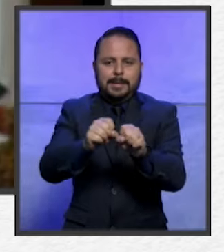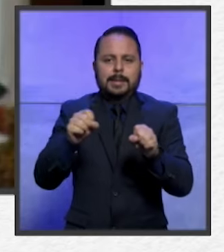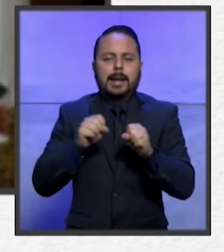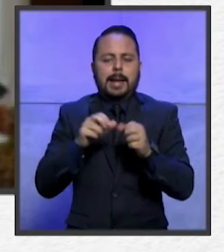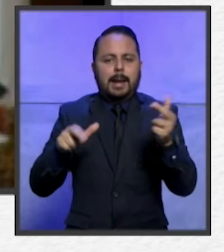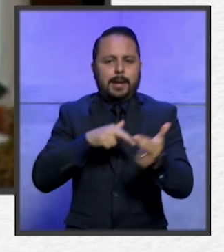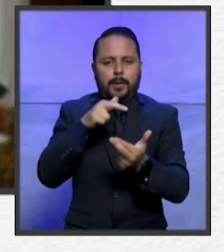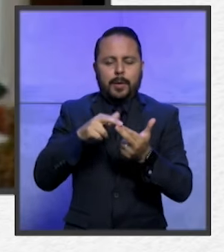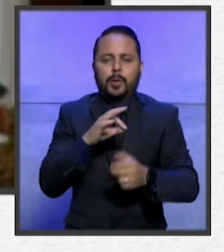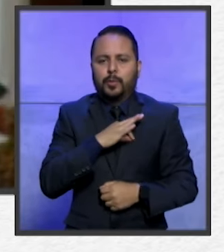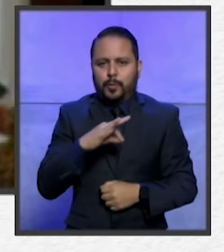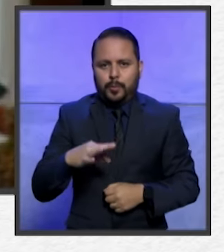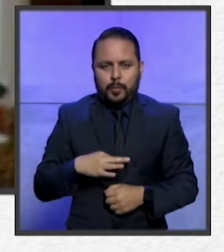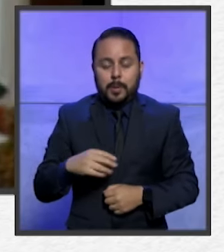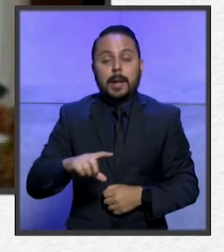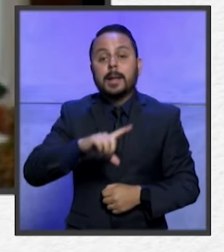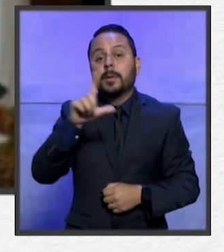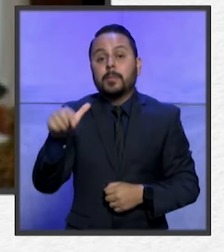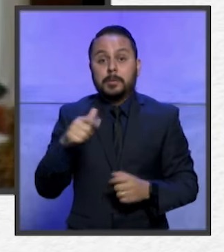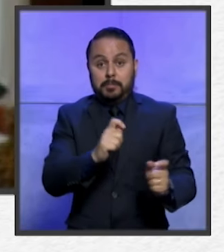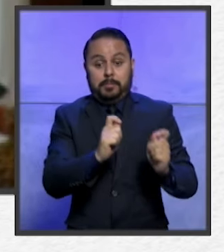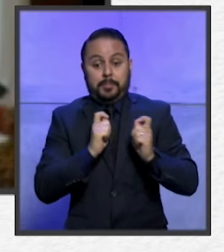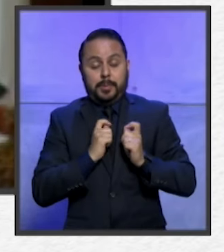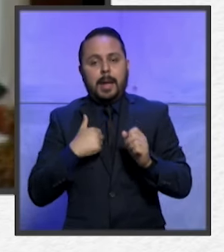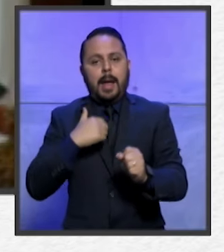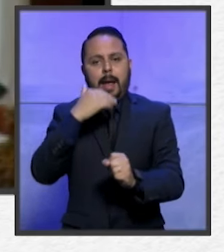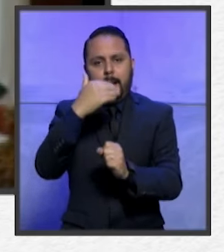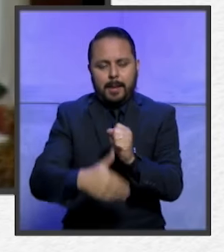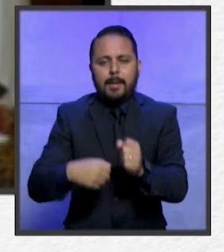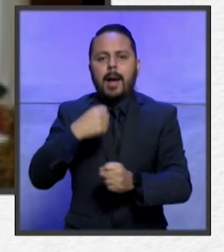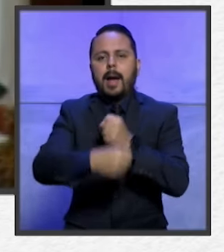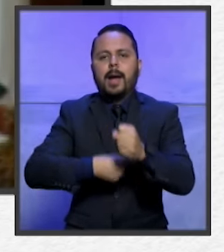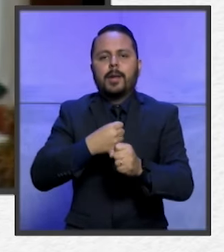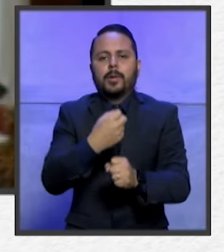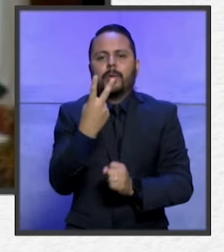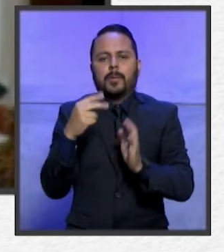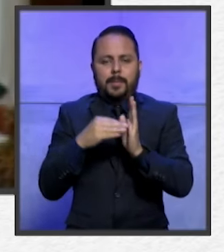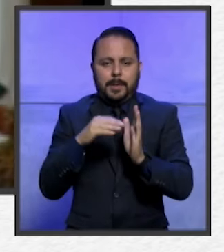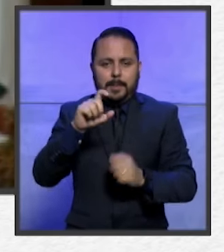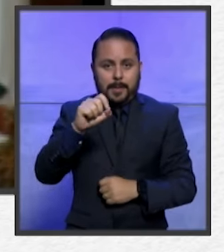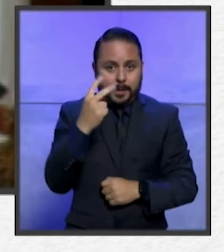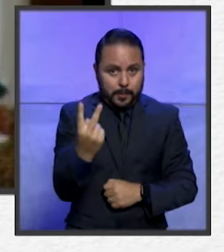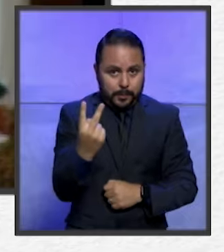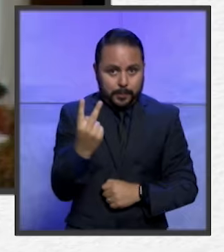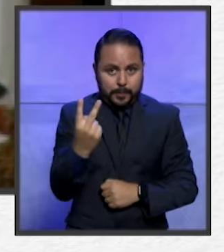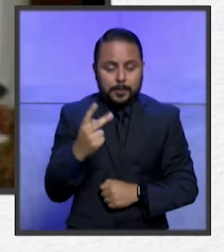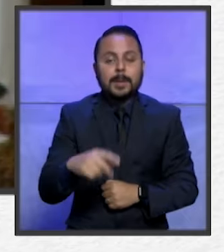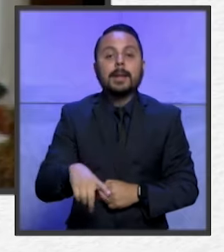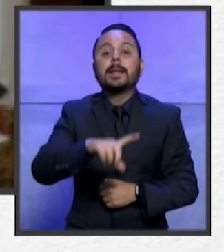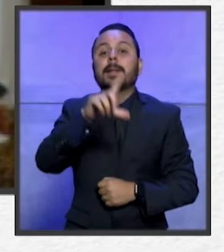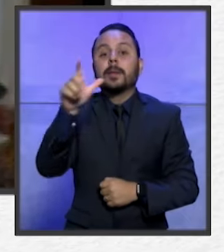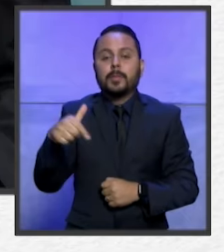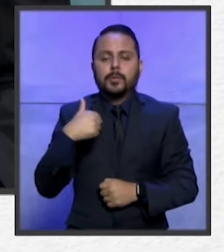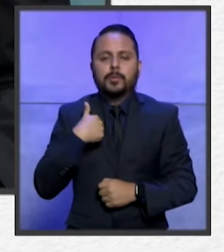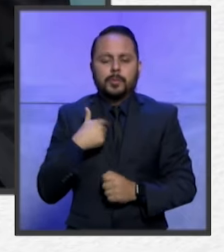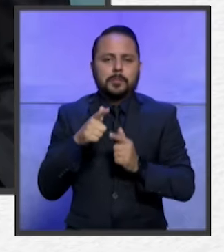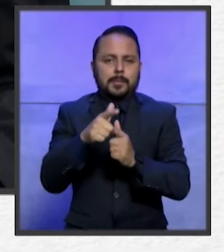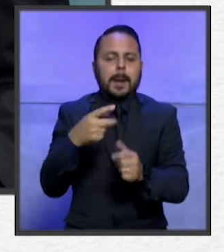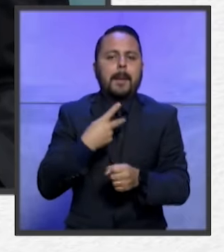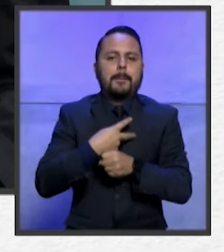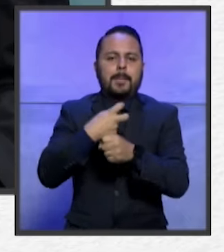regional Toluca concluyo el encargo en el año de 2022 eh Y eh De ahí